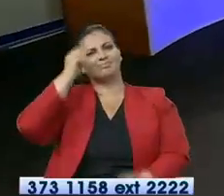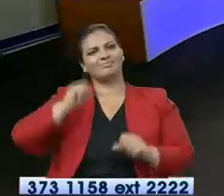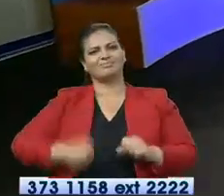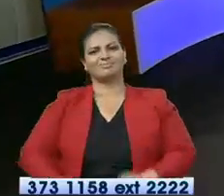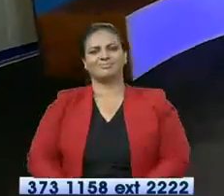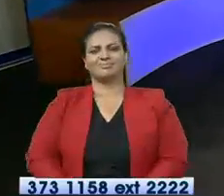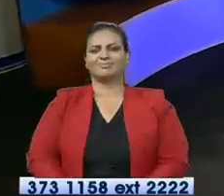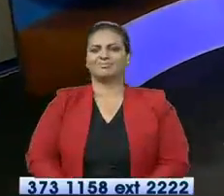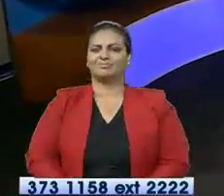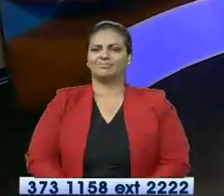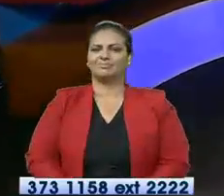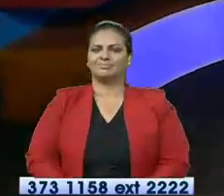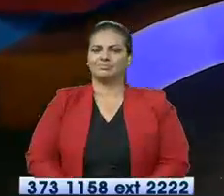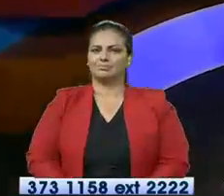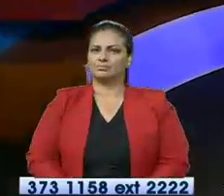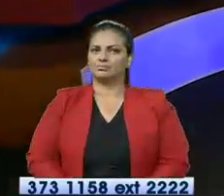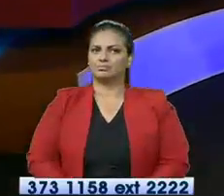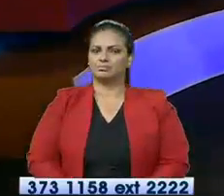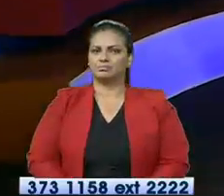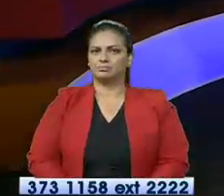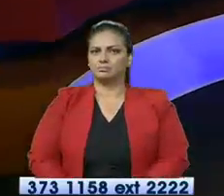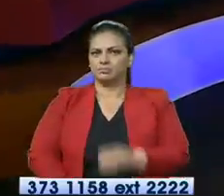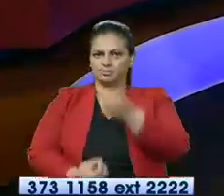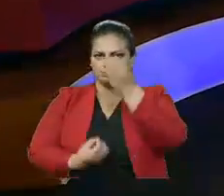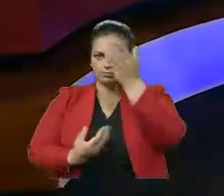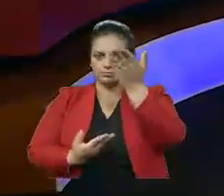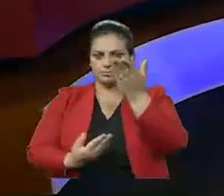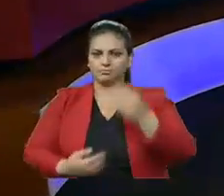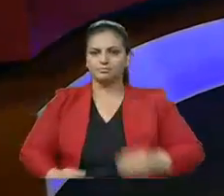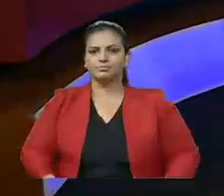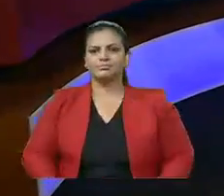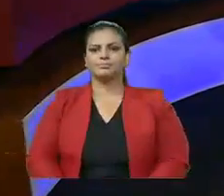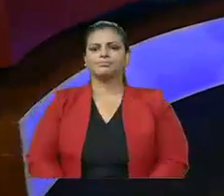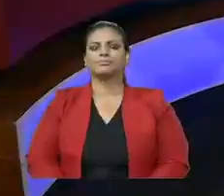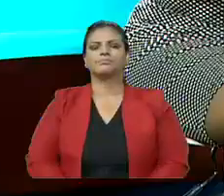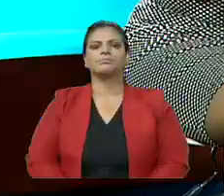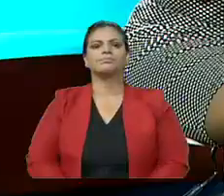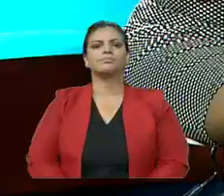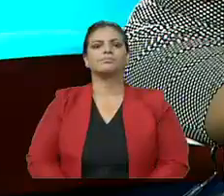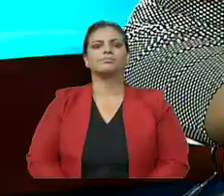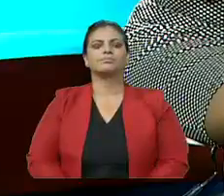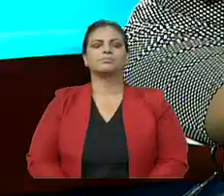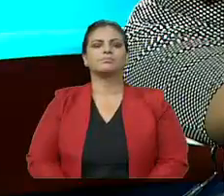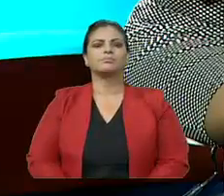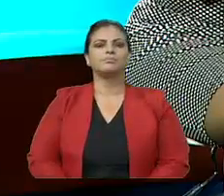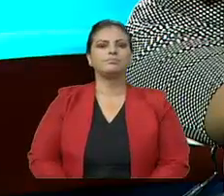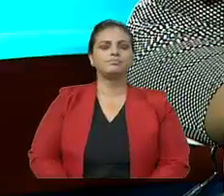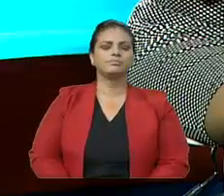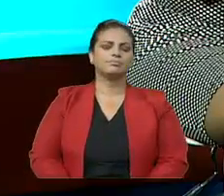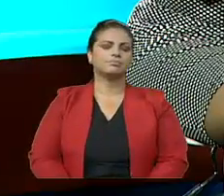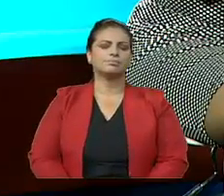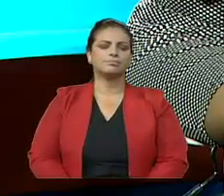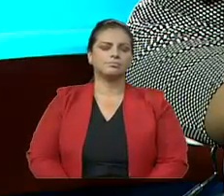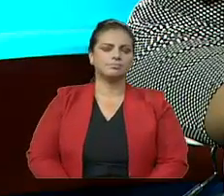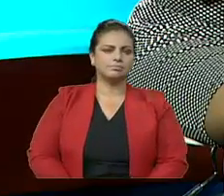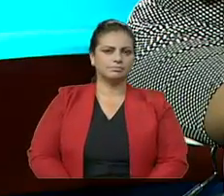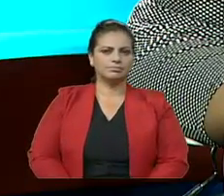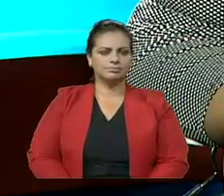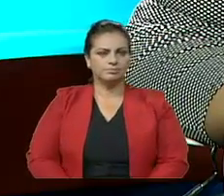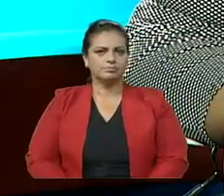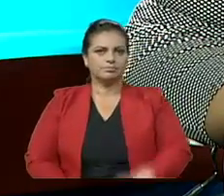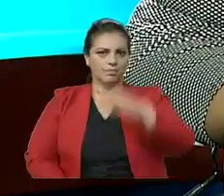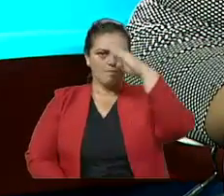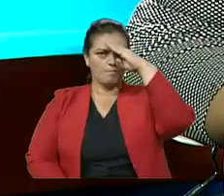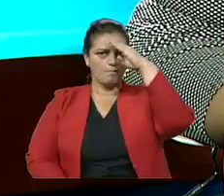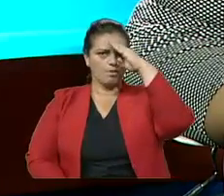cambiamos de tema para contarles que el accionar de una supuesta estructura criminal desarticulada en el operativo Fortaleza 140